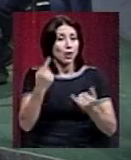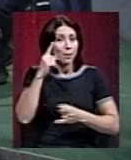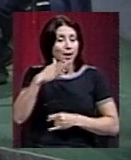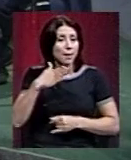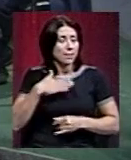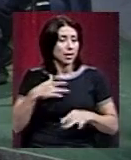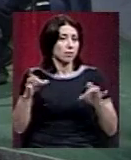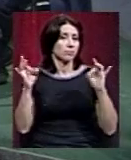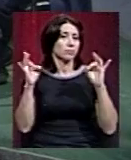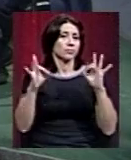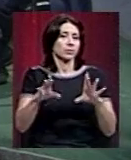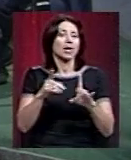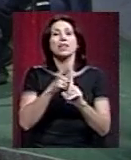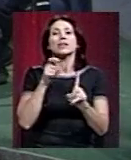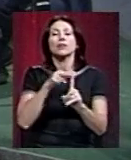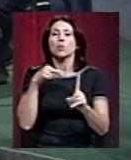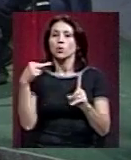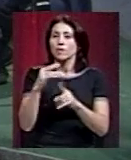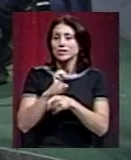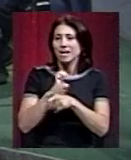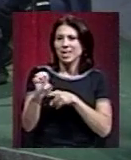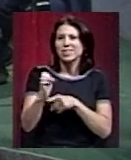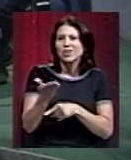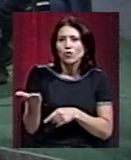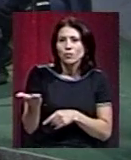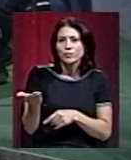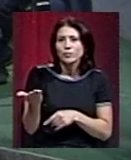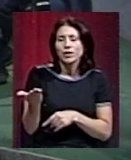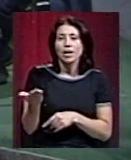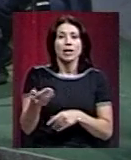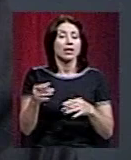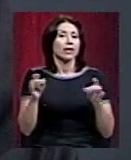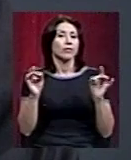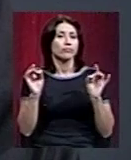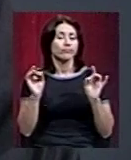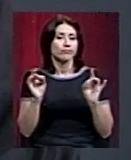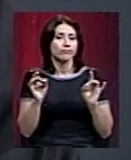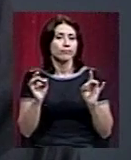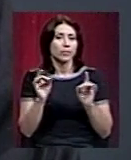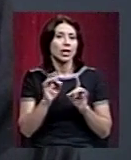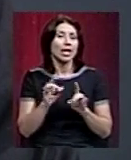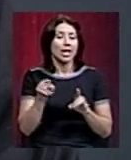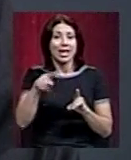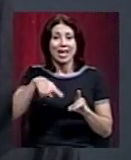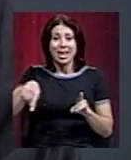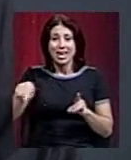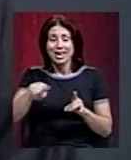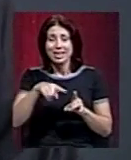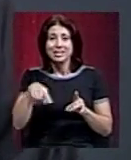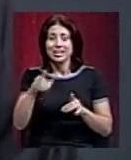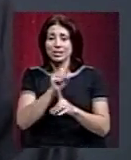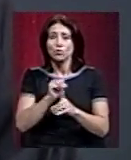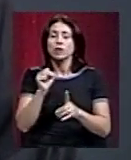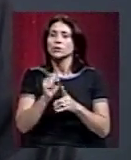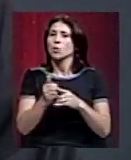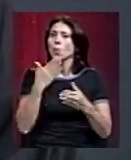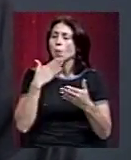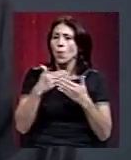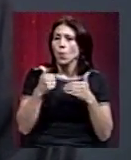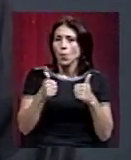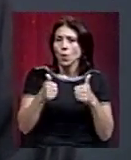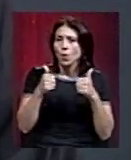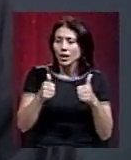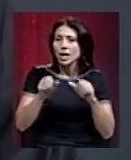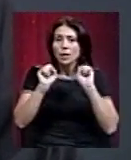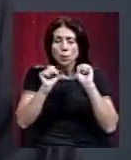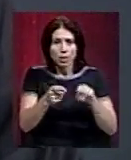el punto de vista, si usted quiere, ético, es que trágicamente esa bonanza que podemos mostrar en